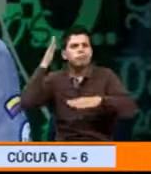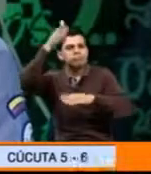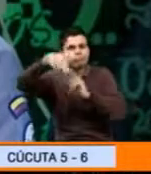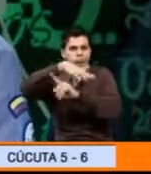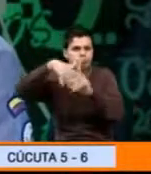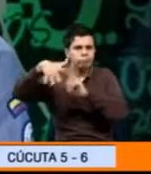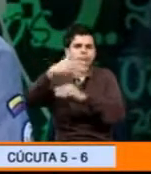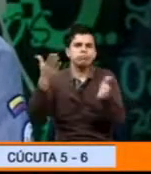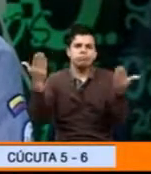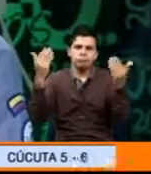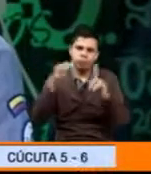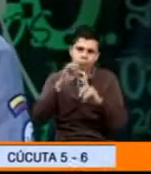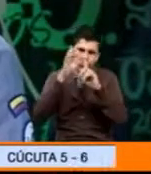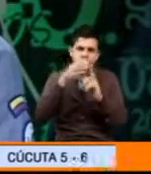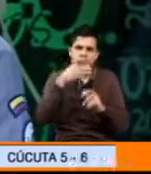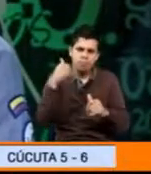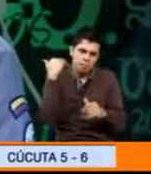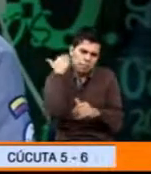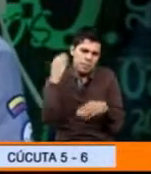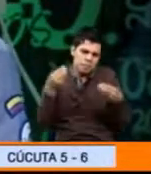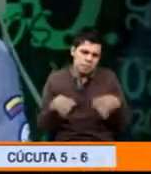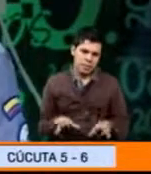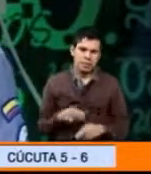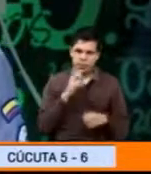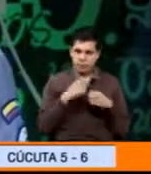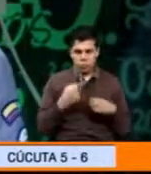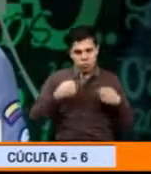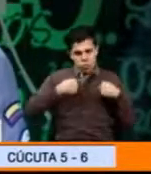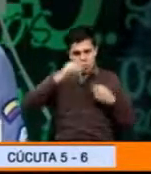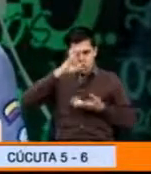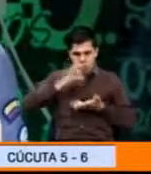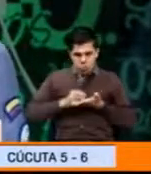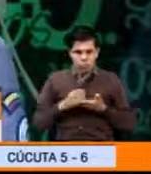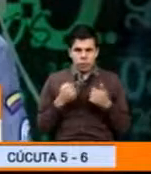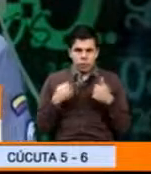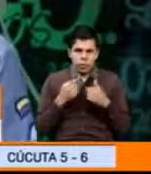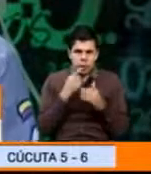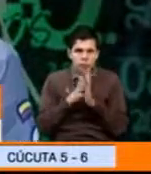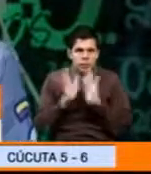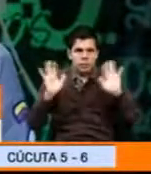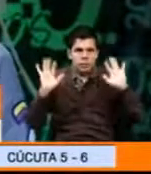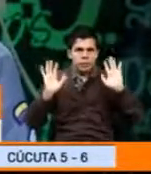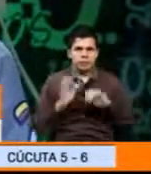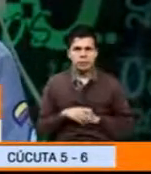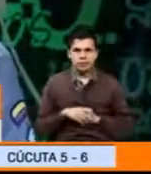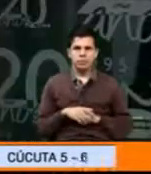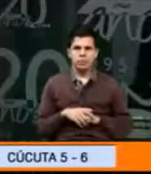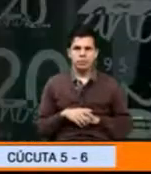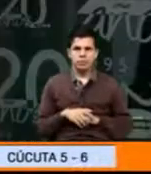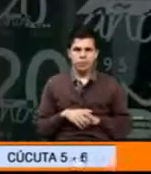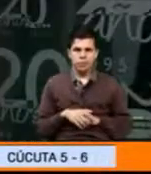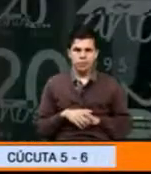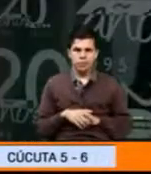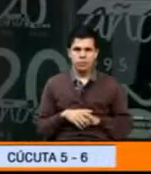labor y no nos desgastamos tanto políticamente. Es mi posición como técnico, pues no quiero intervenir. No quiere